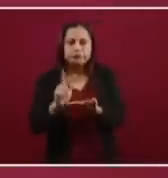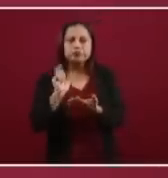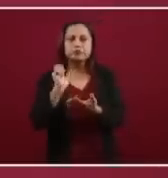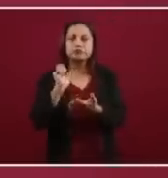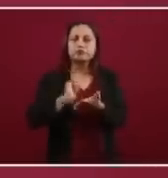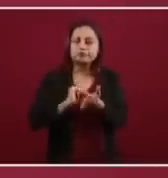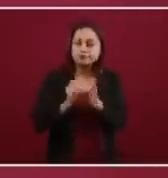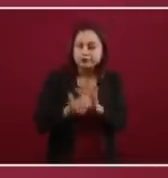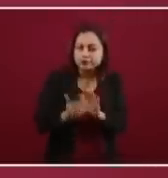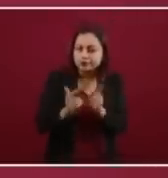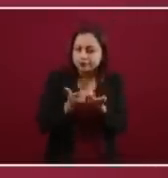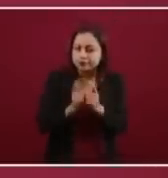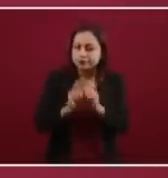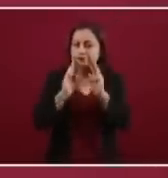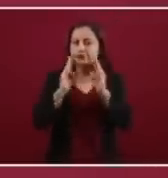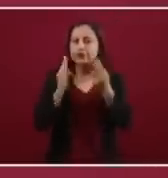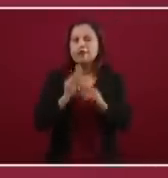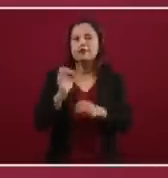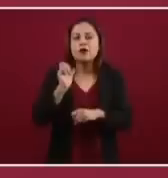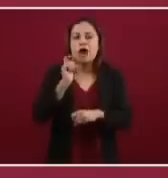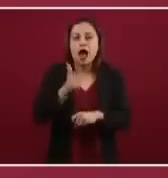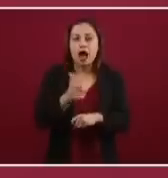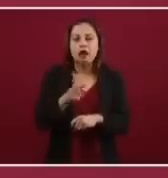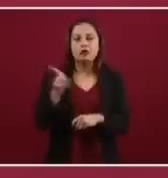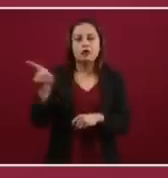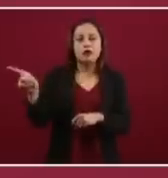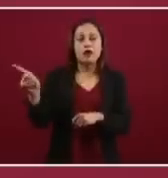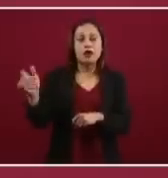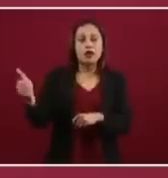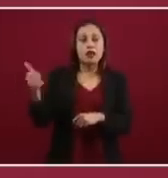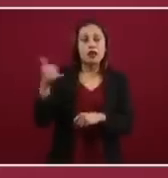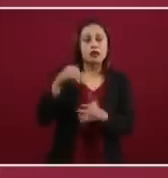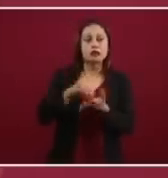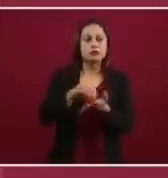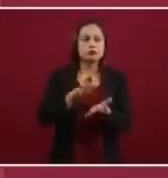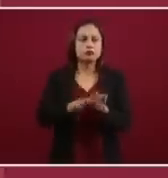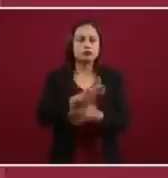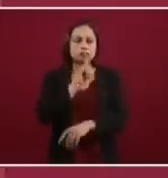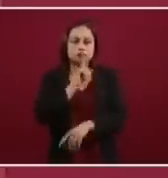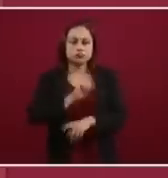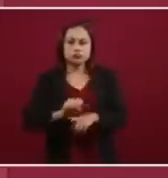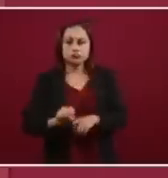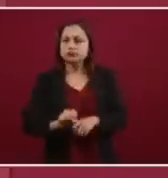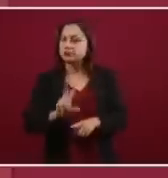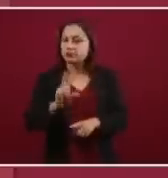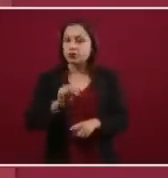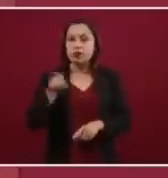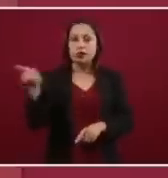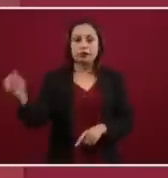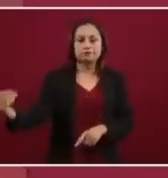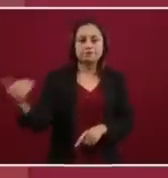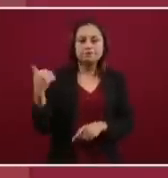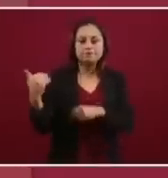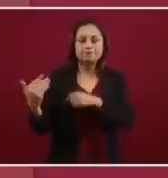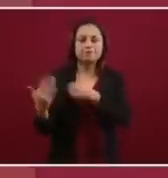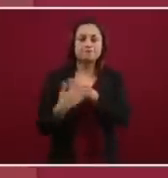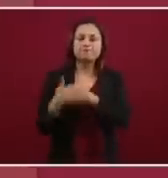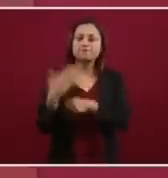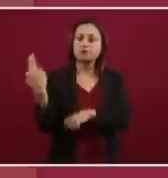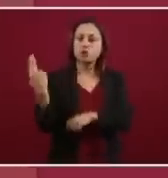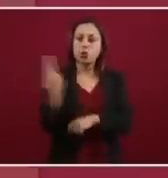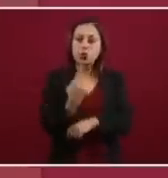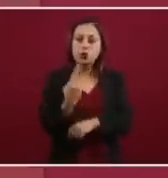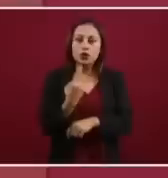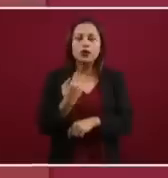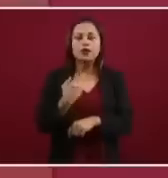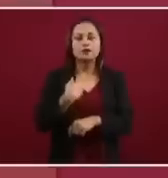eso no me pide una cita así normal, sino me busca de inmediato y él sabe